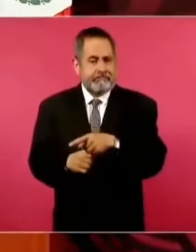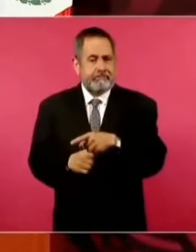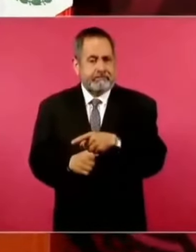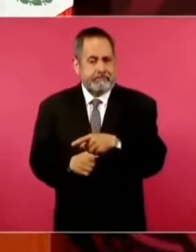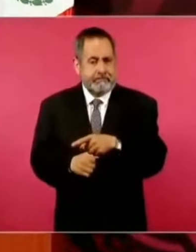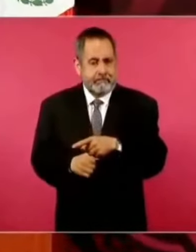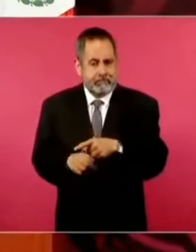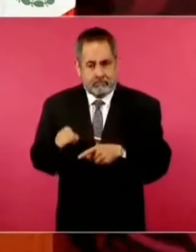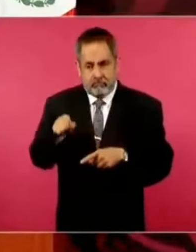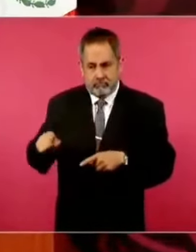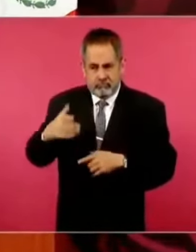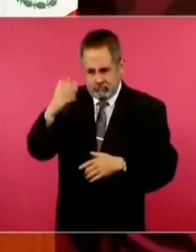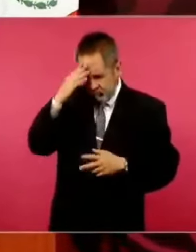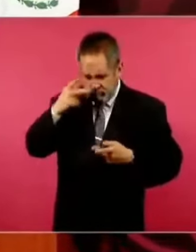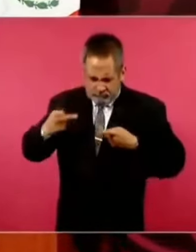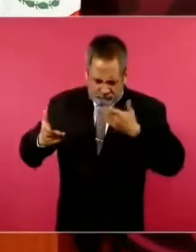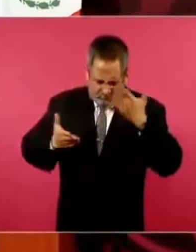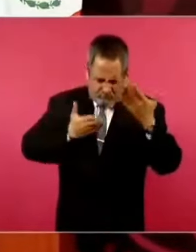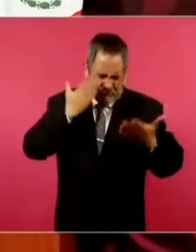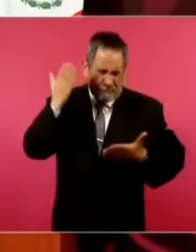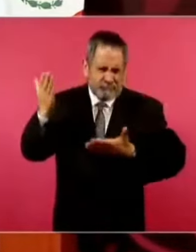su preparación